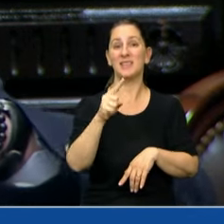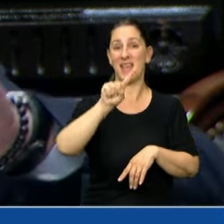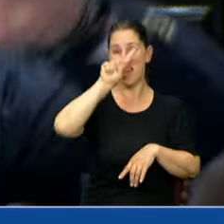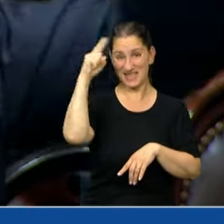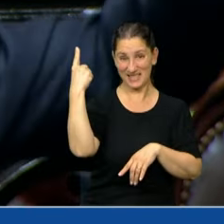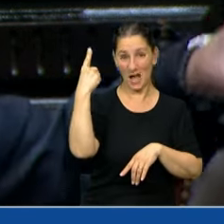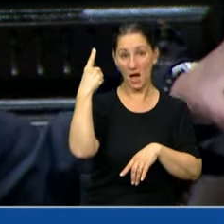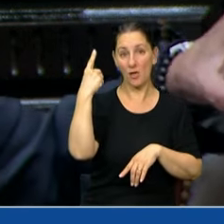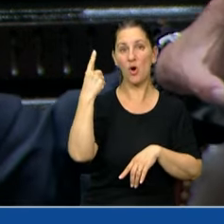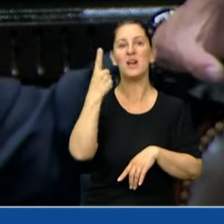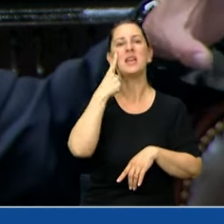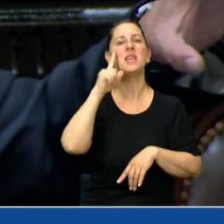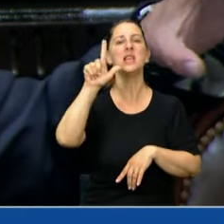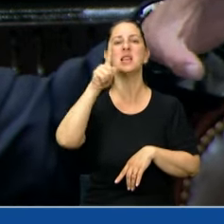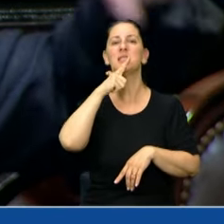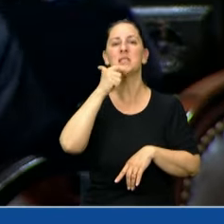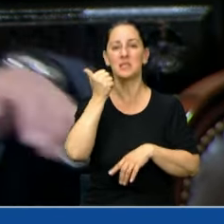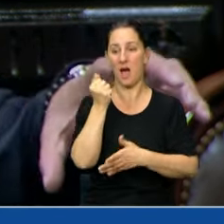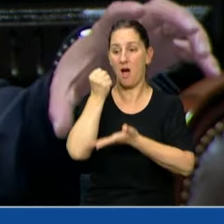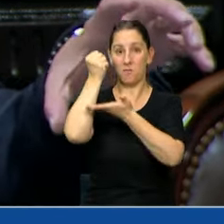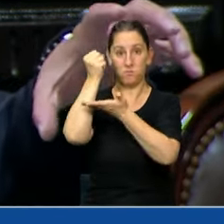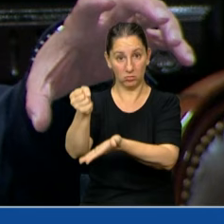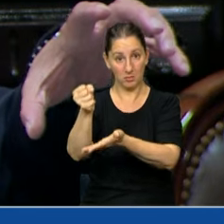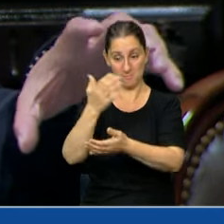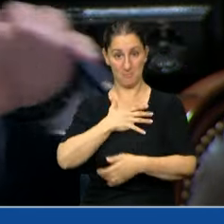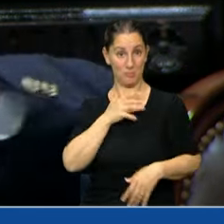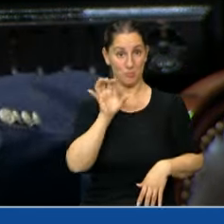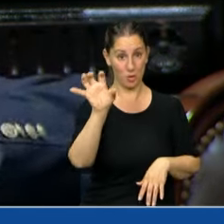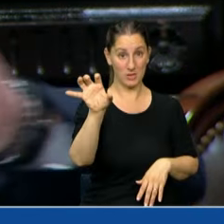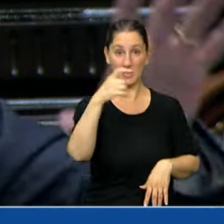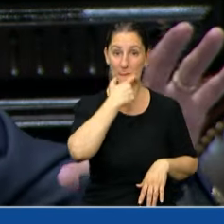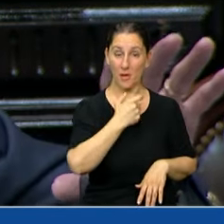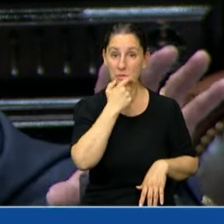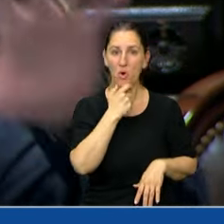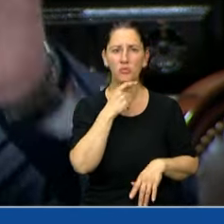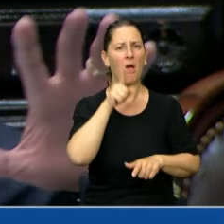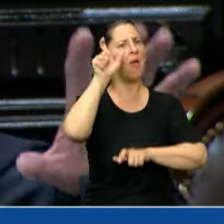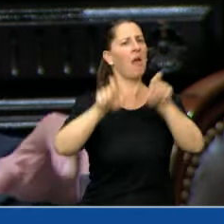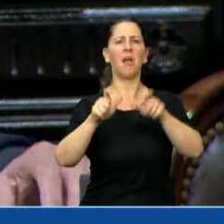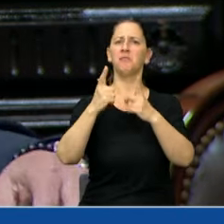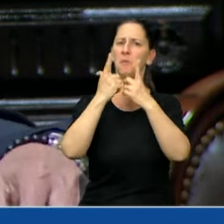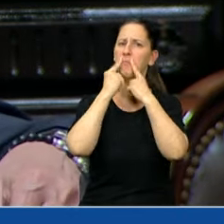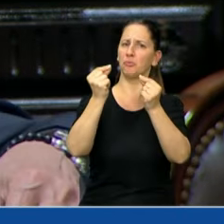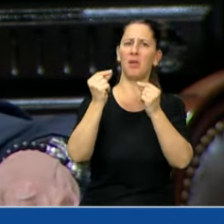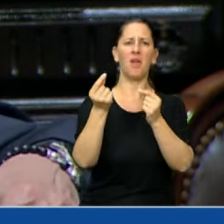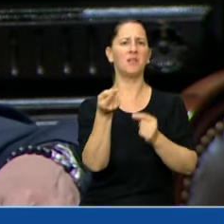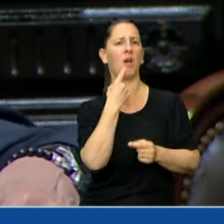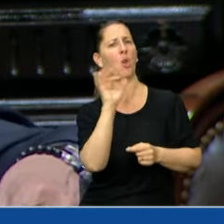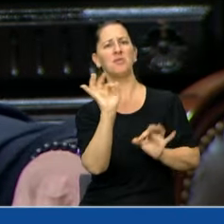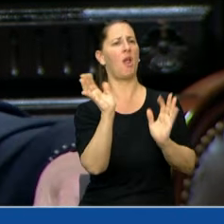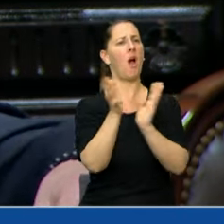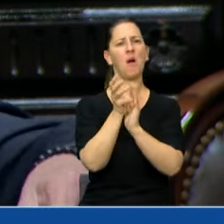subsidia a inssa en mi provincia ahí nadie se queje y todo el mundo